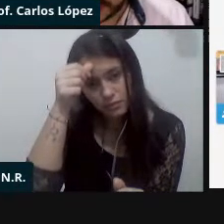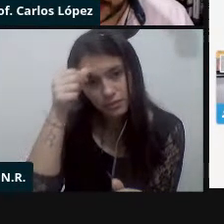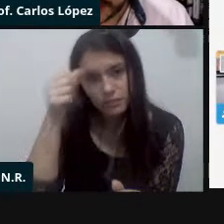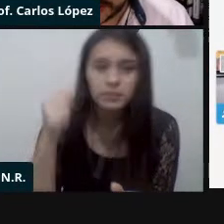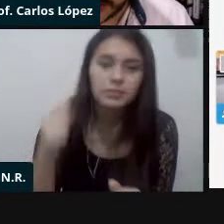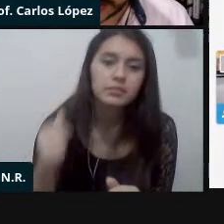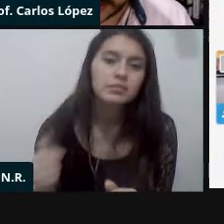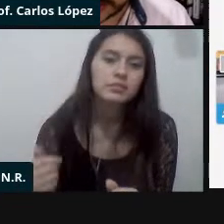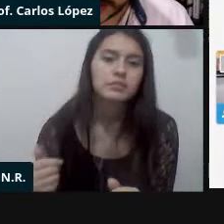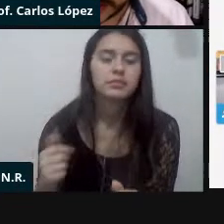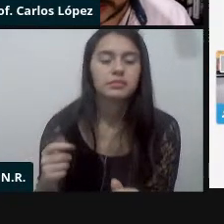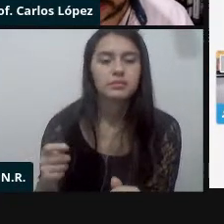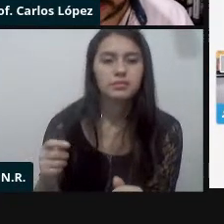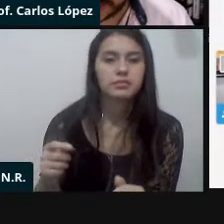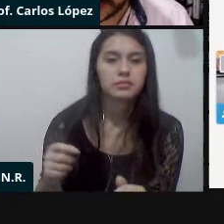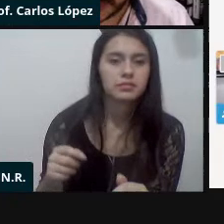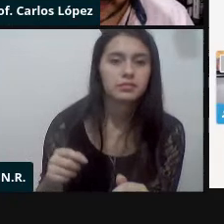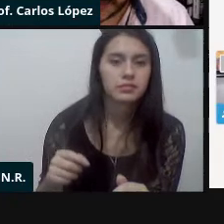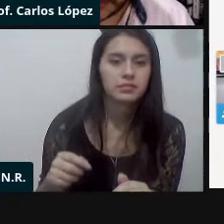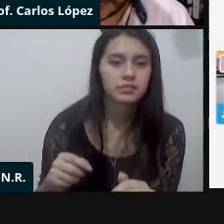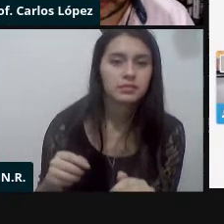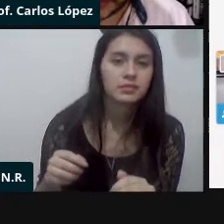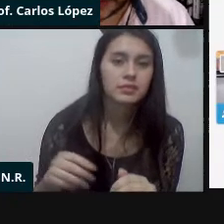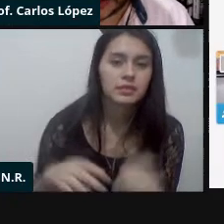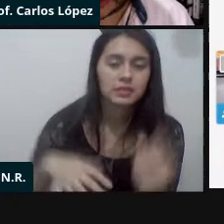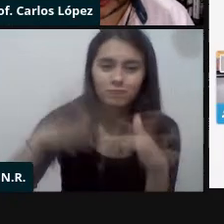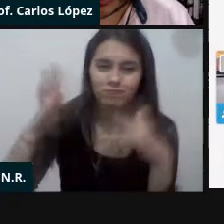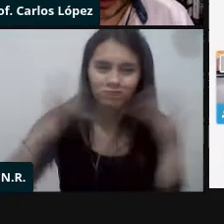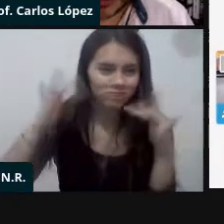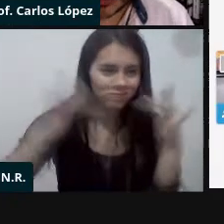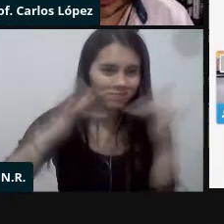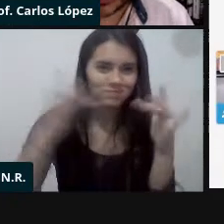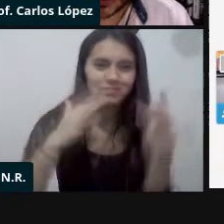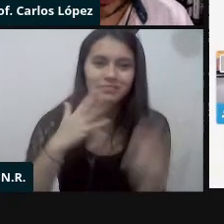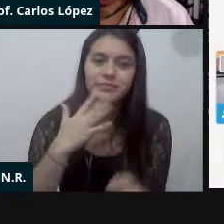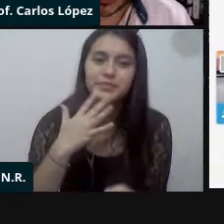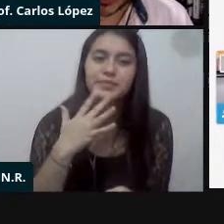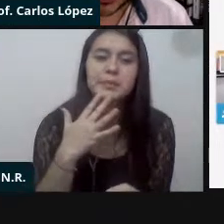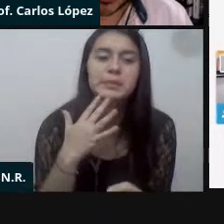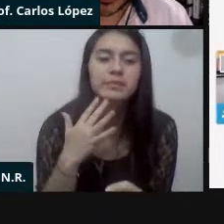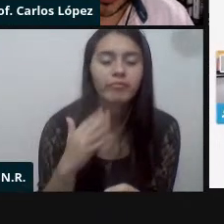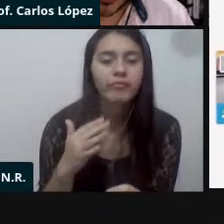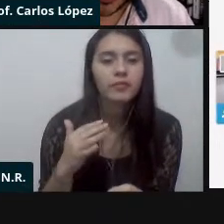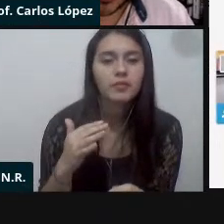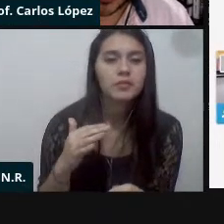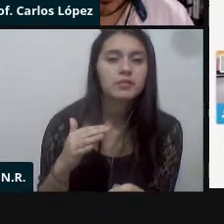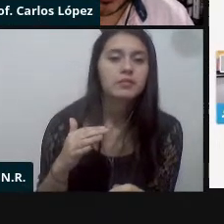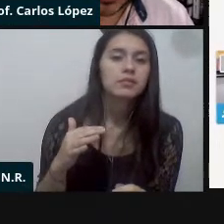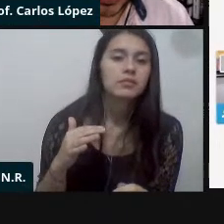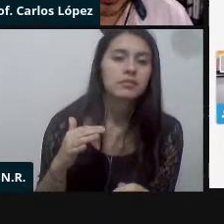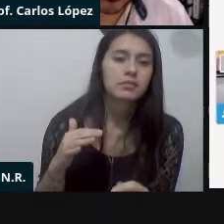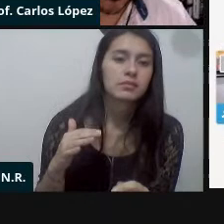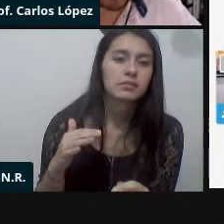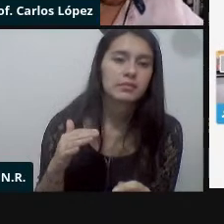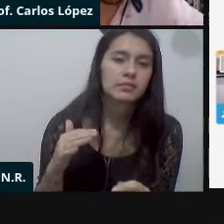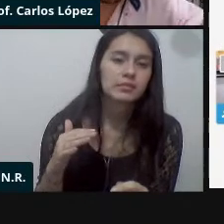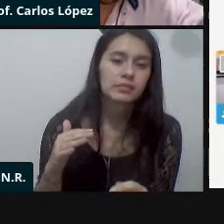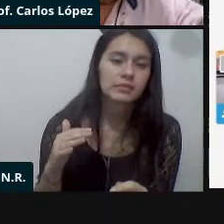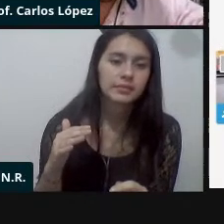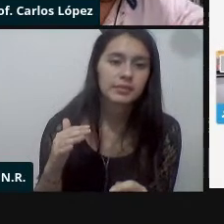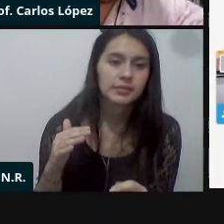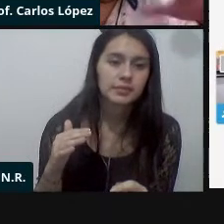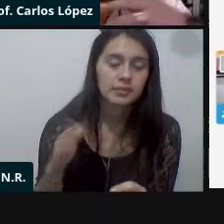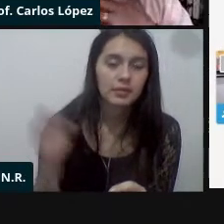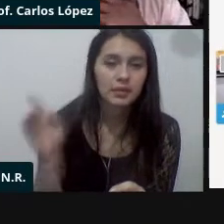Un color bien así exagerado. Es una cosa así, bueno, no sé. ¿Sí? Aquí usted puede